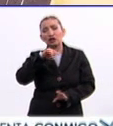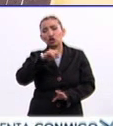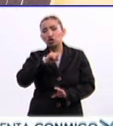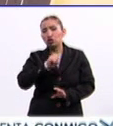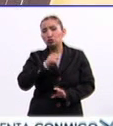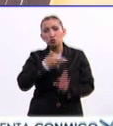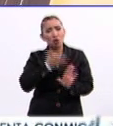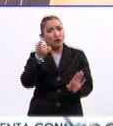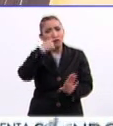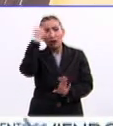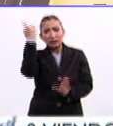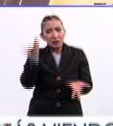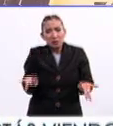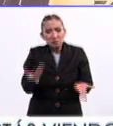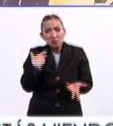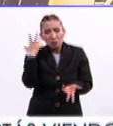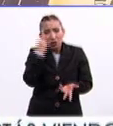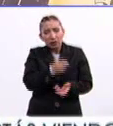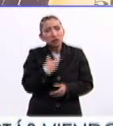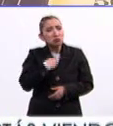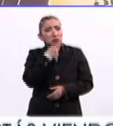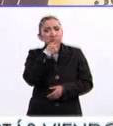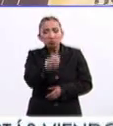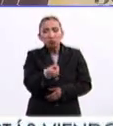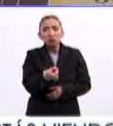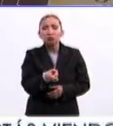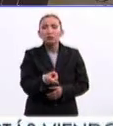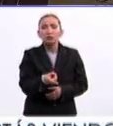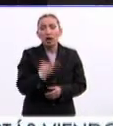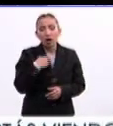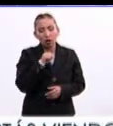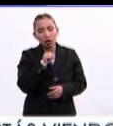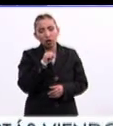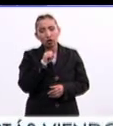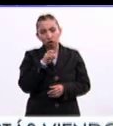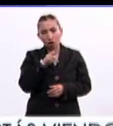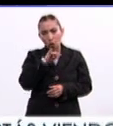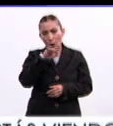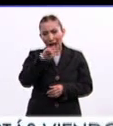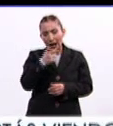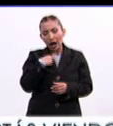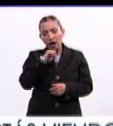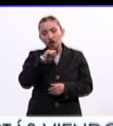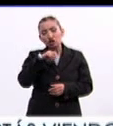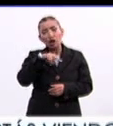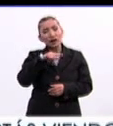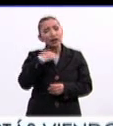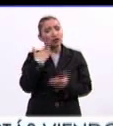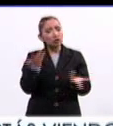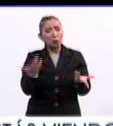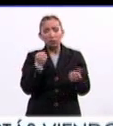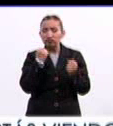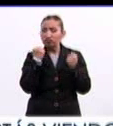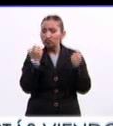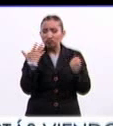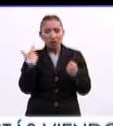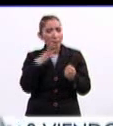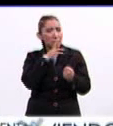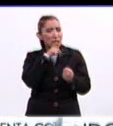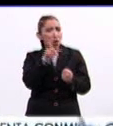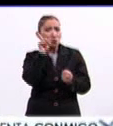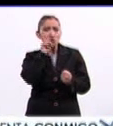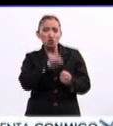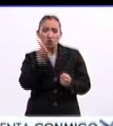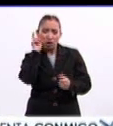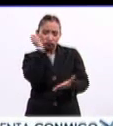deslumbrantes. Yo siempre digo, Sor Juana en los sonetos es imbatible. Es una de las mejores sonetistas de la lengua